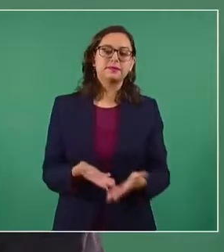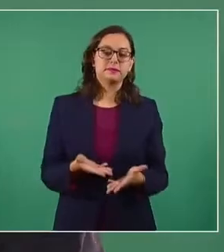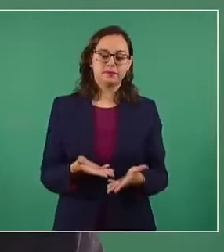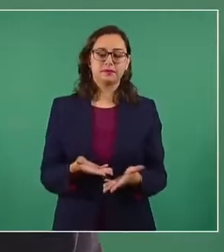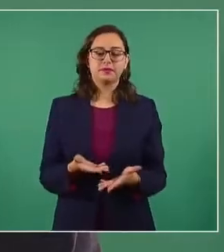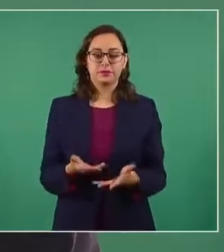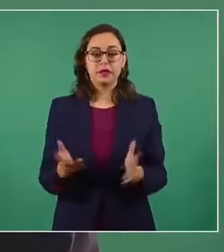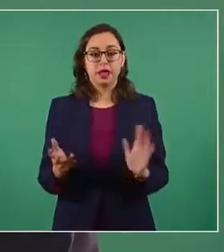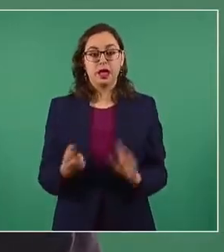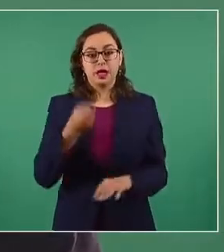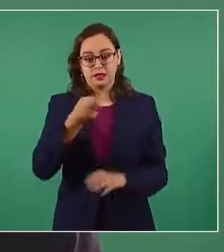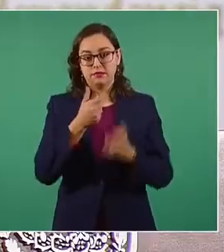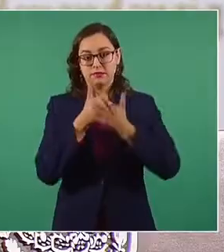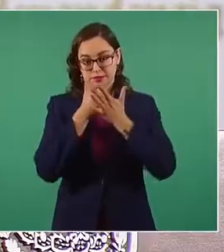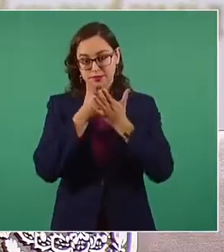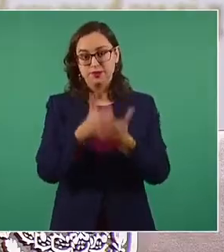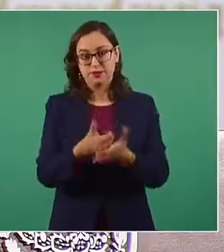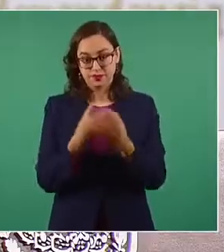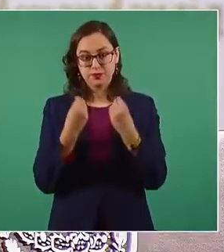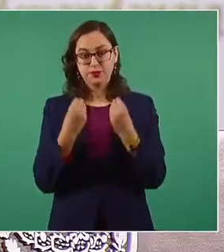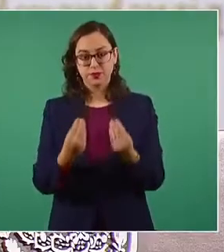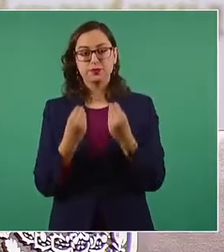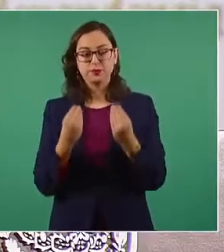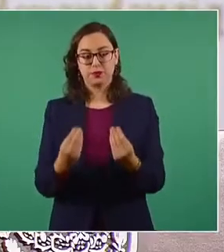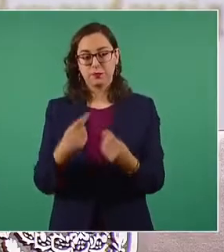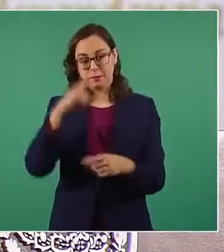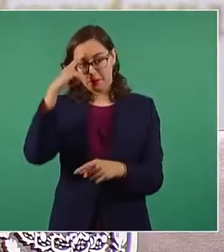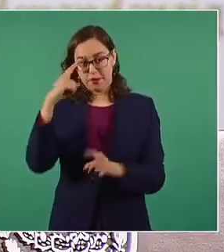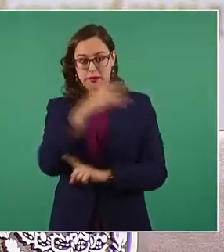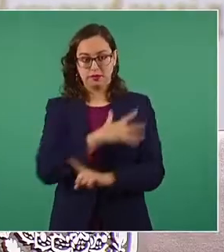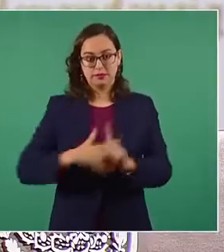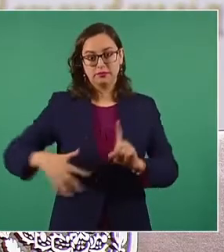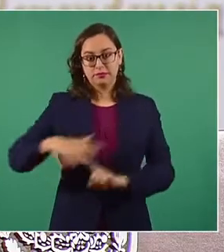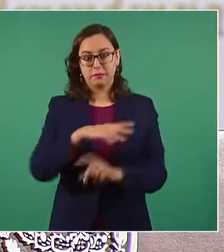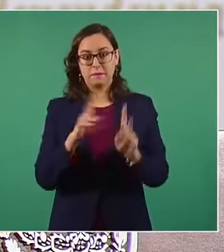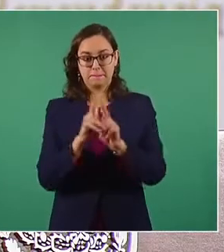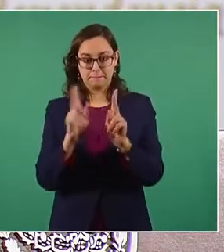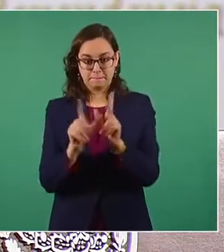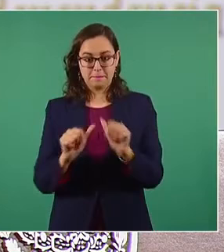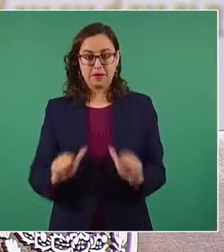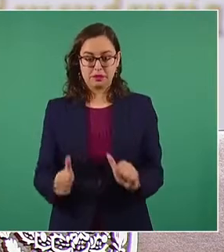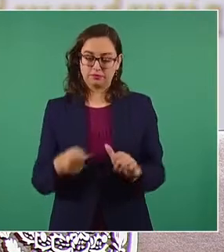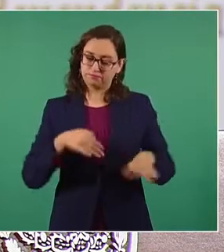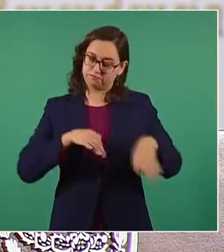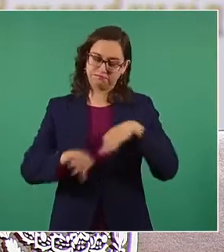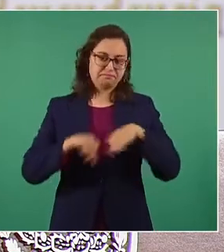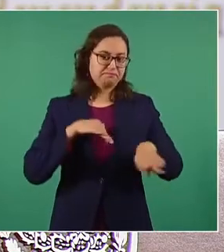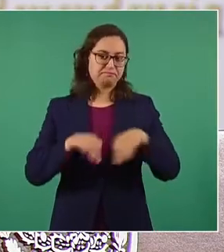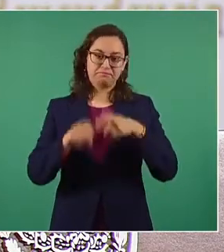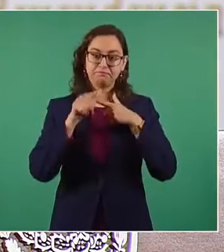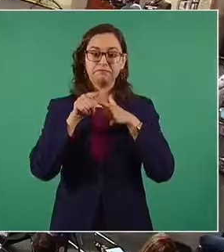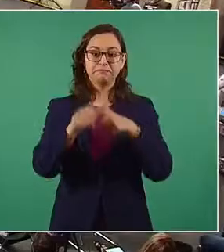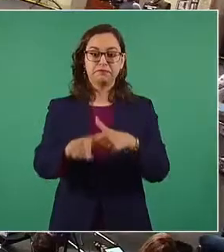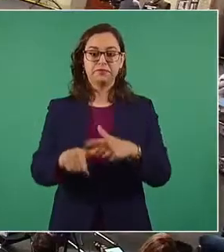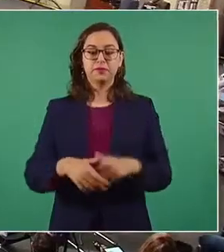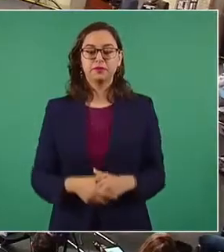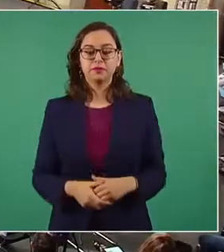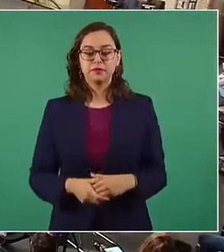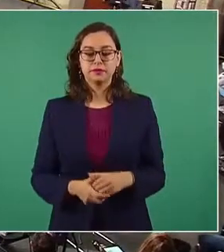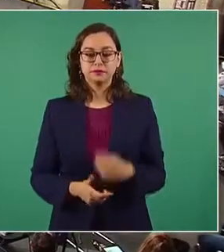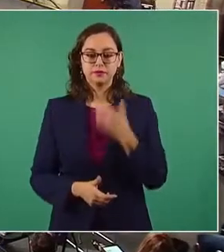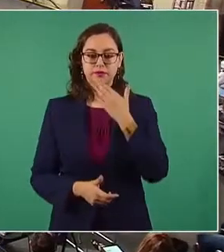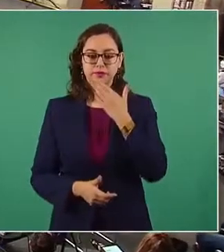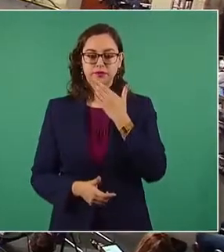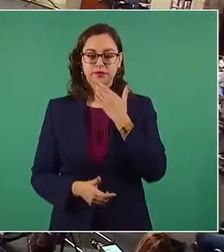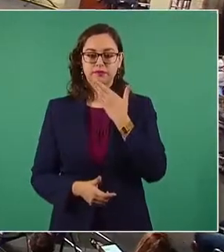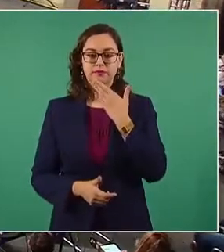ayudar mucho para garantizar la paz. Estamos trabajando en eso. Muy bien, presidente.